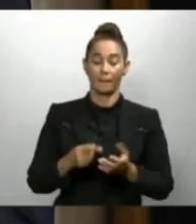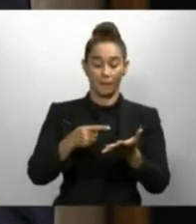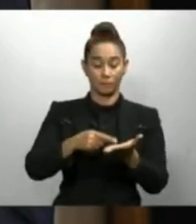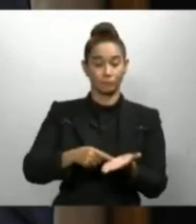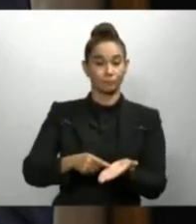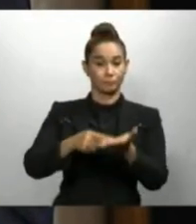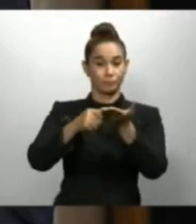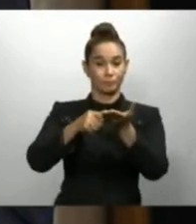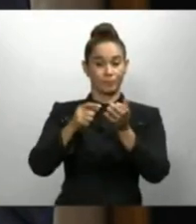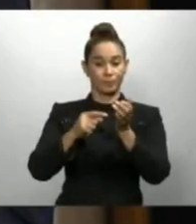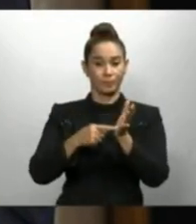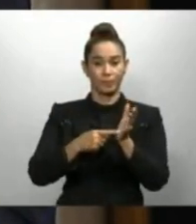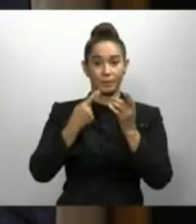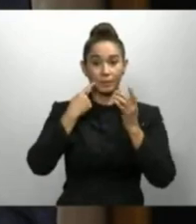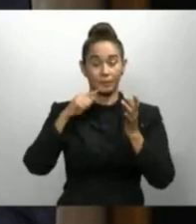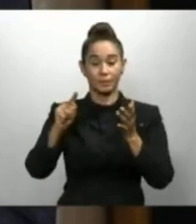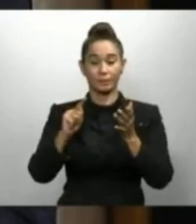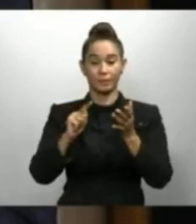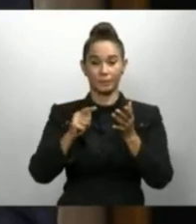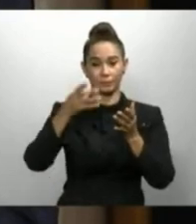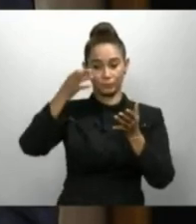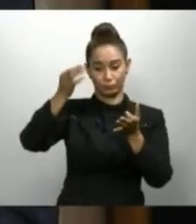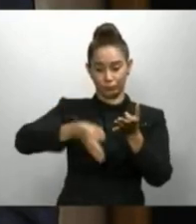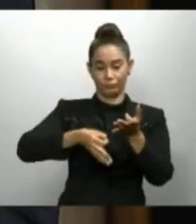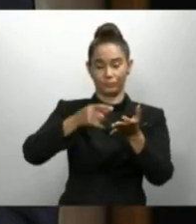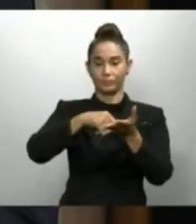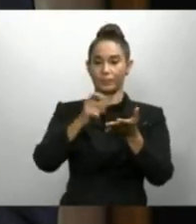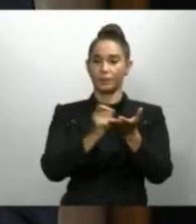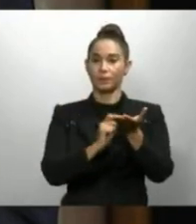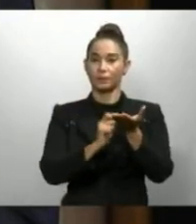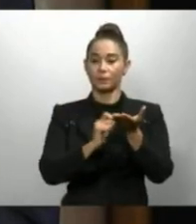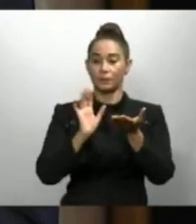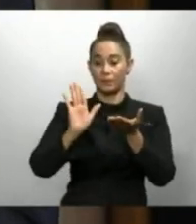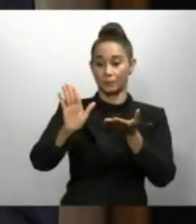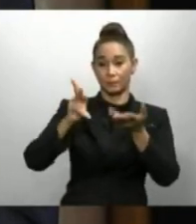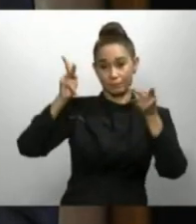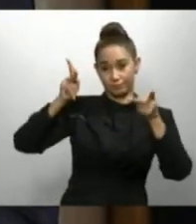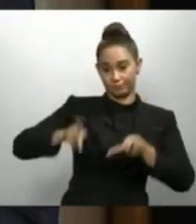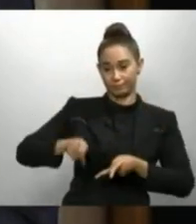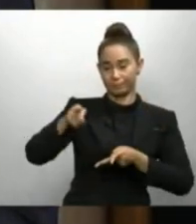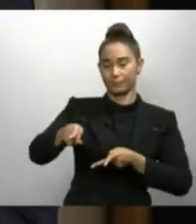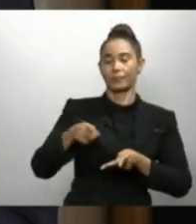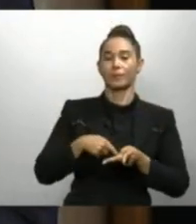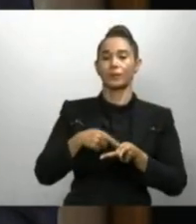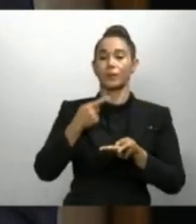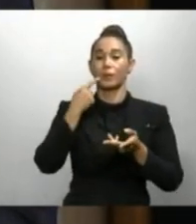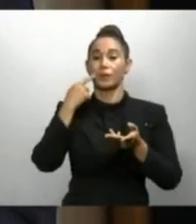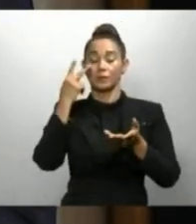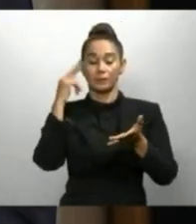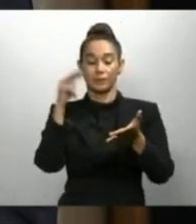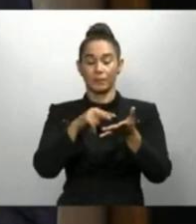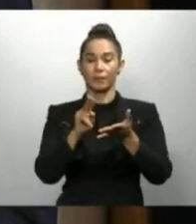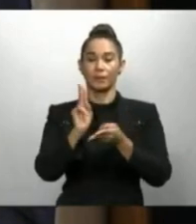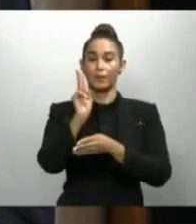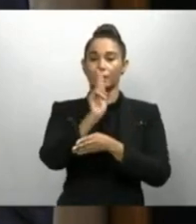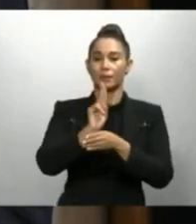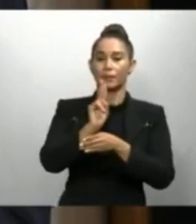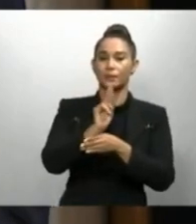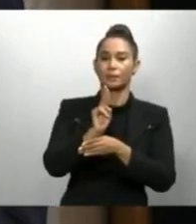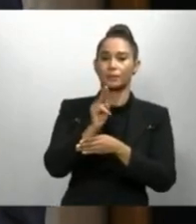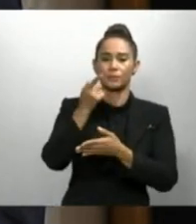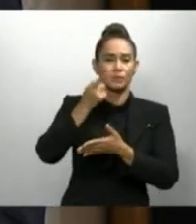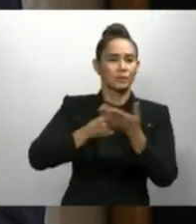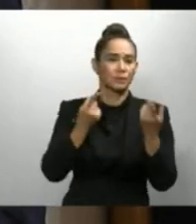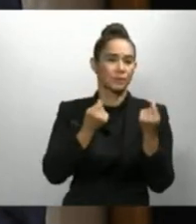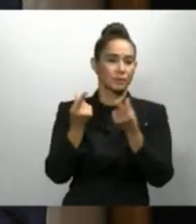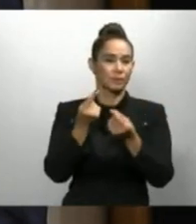Presentar declaración jurada suscrita por el solicitante en la que se haga constar el uso que se dará